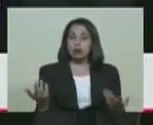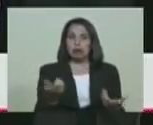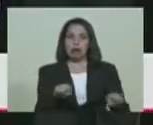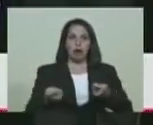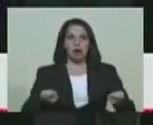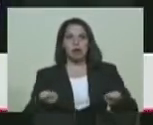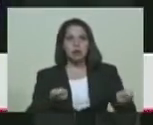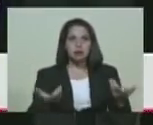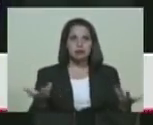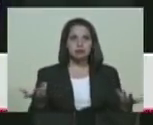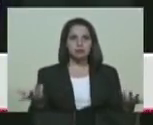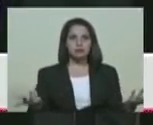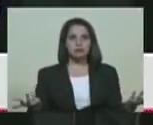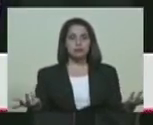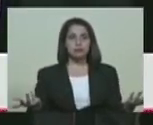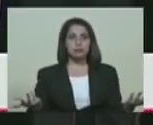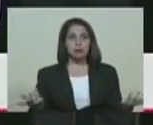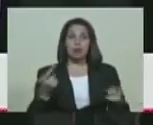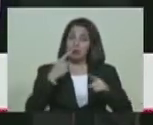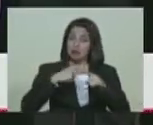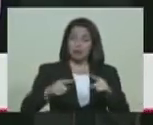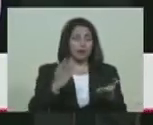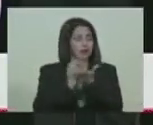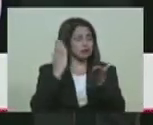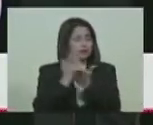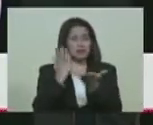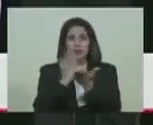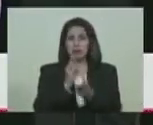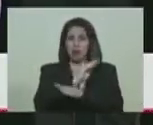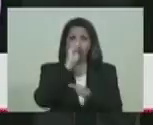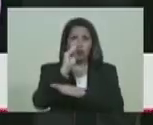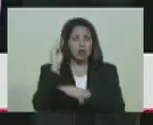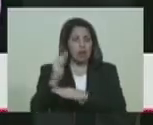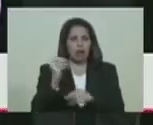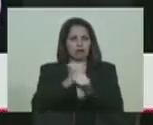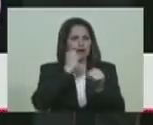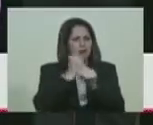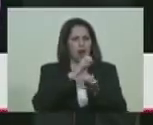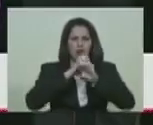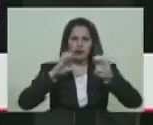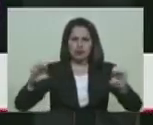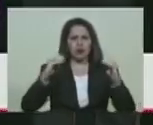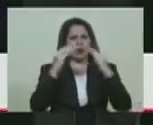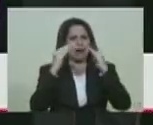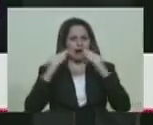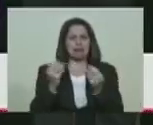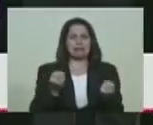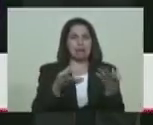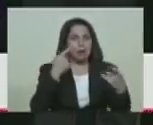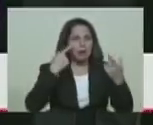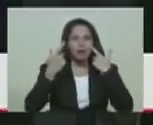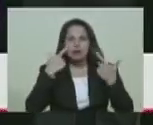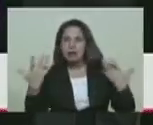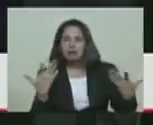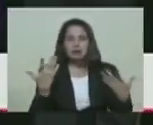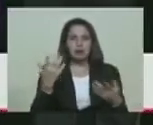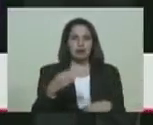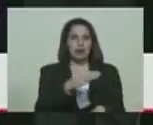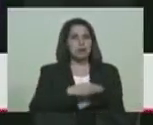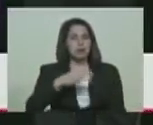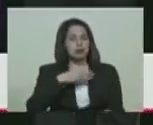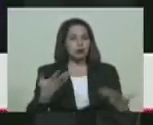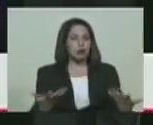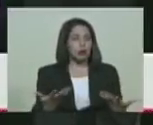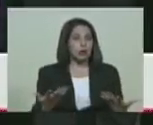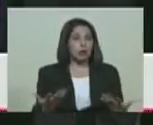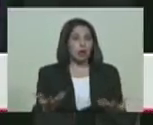trastabilló. Pero siempre la protección al empleo, al trabajo, la educación, a la vivienda allí, pendiente. Pero la gran tarea